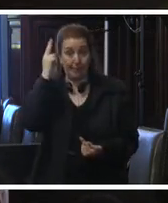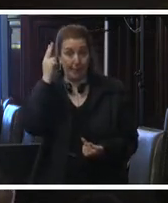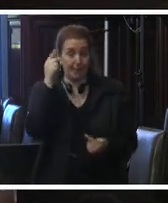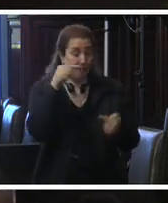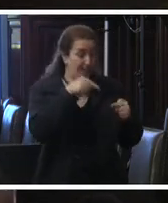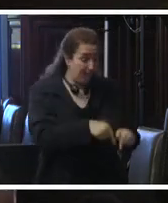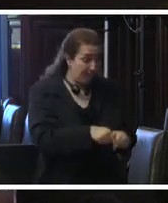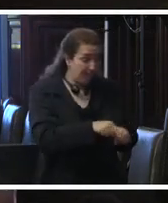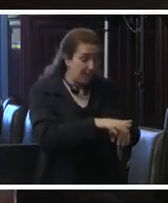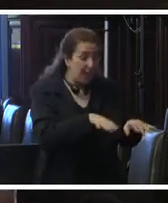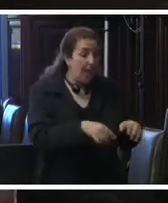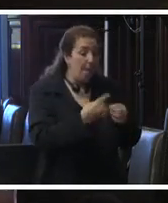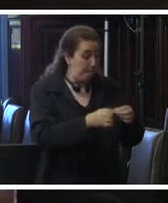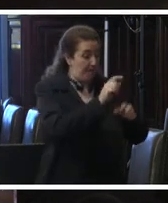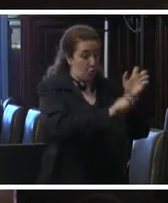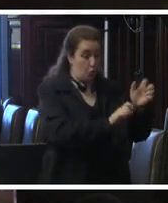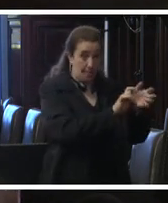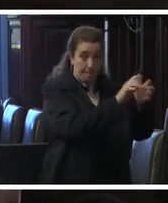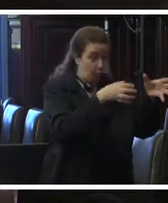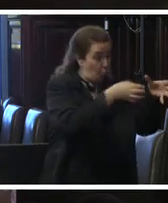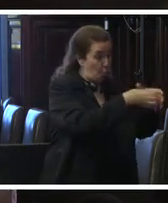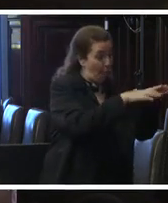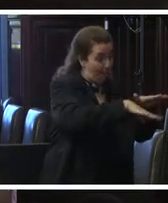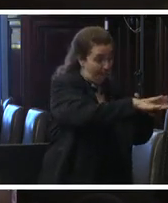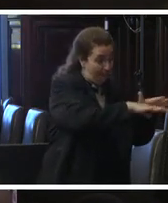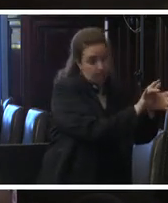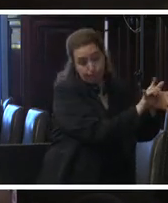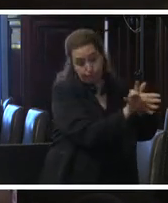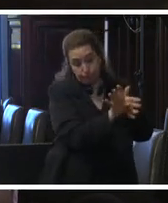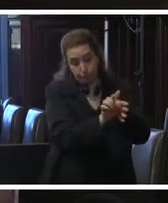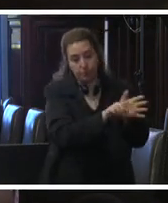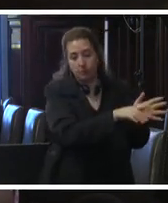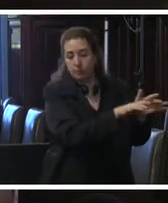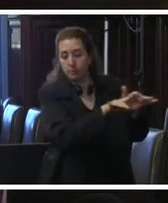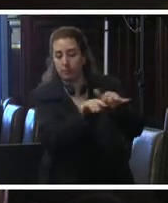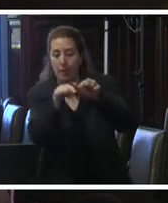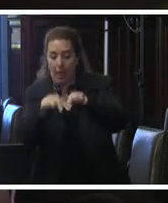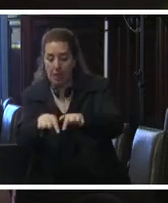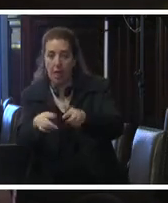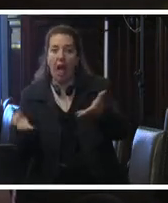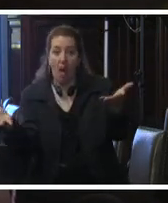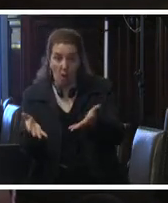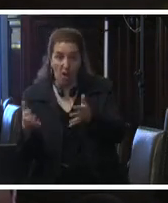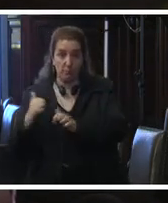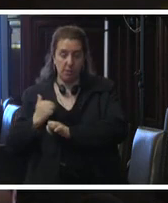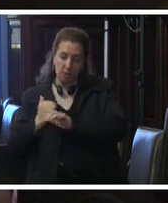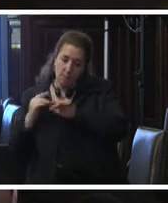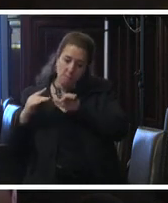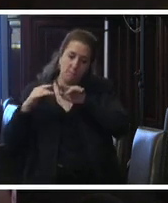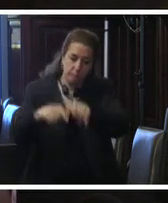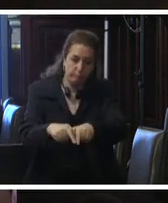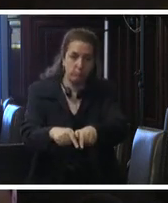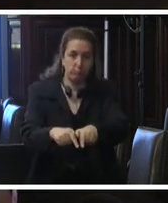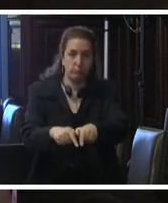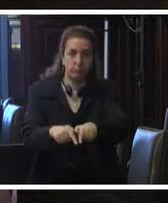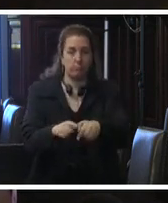a los que fueron desalojados de Nanguinza, de Tundaime. Entonces, nosotros siempre estamos